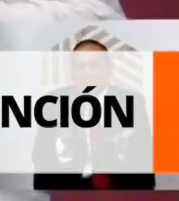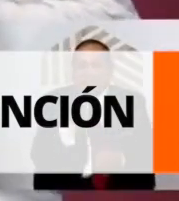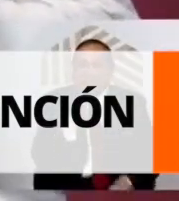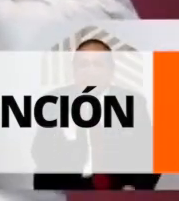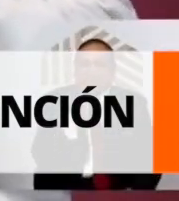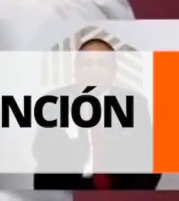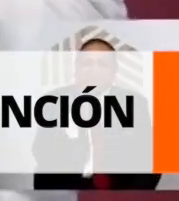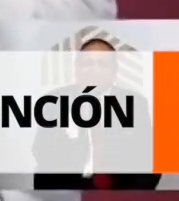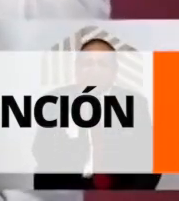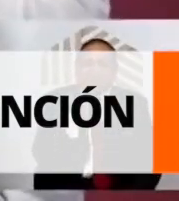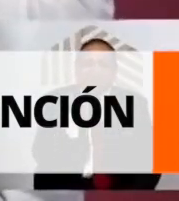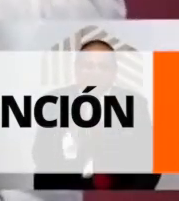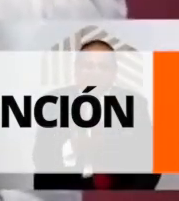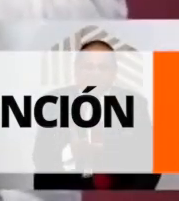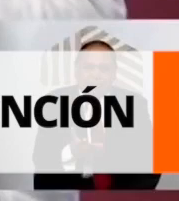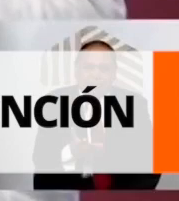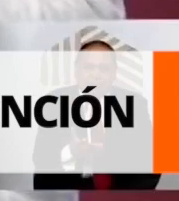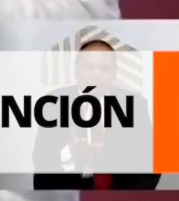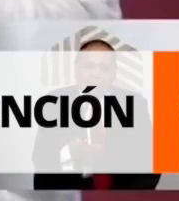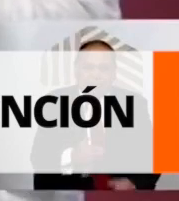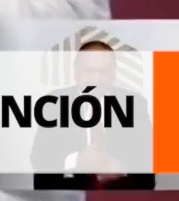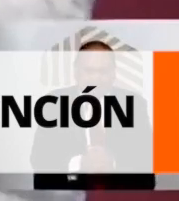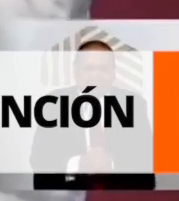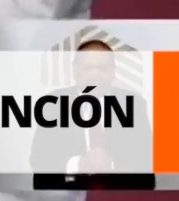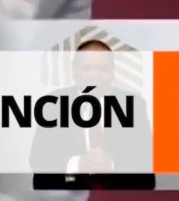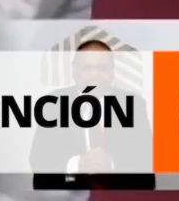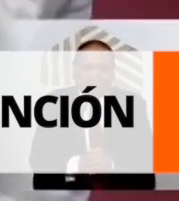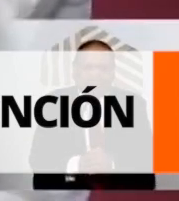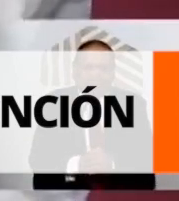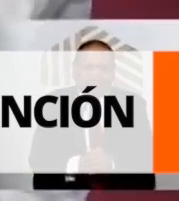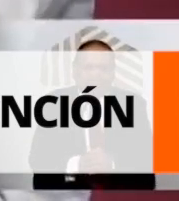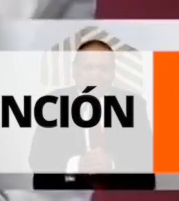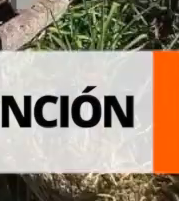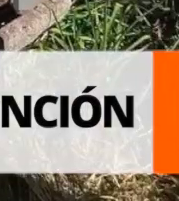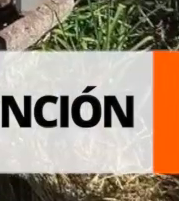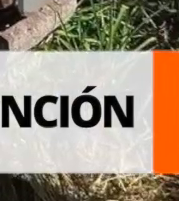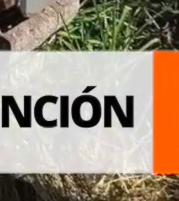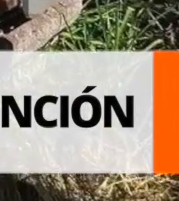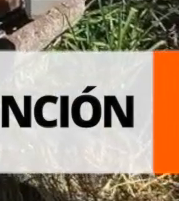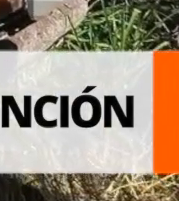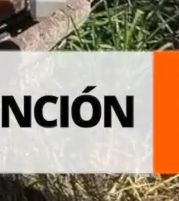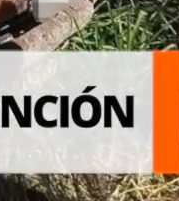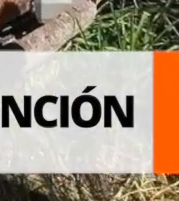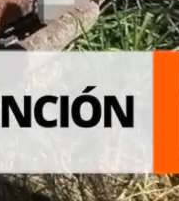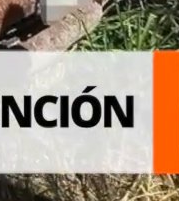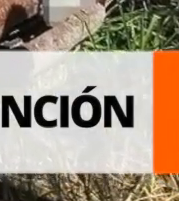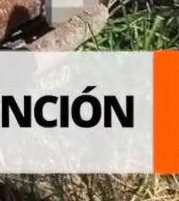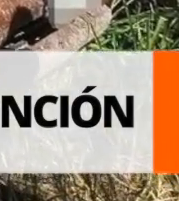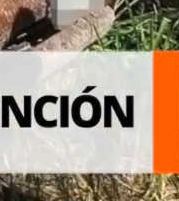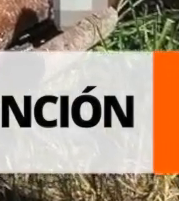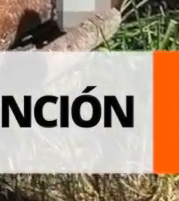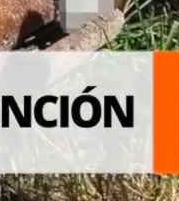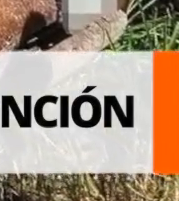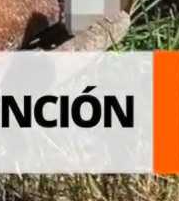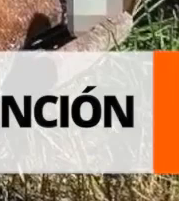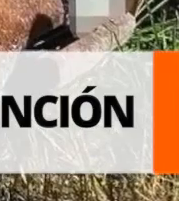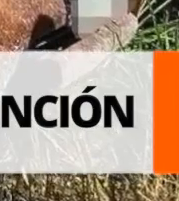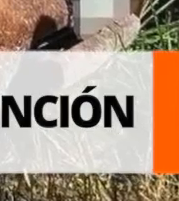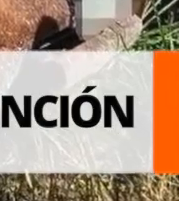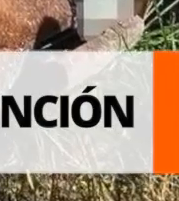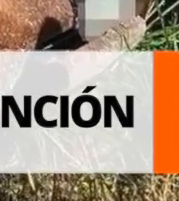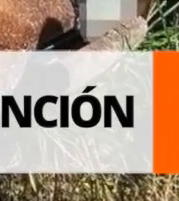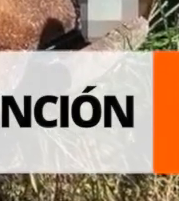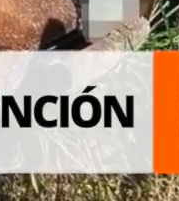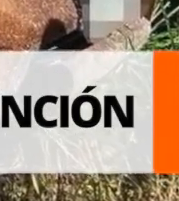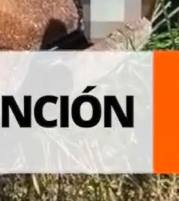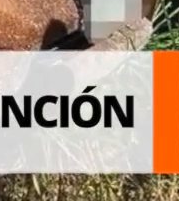una campaña negra para denigrar la memoria del joven Irvin Alejandro Gutiérrez Ortega con el propósito de desviar la atención que va dirigido a la protección